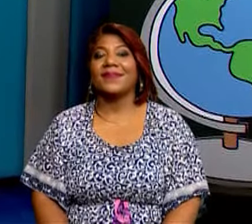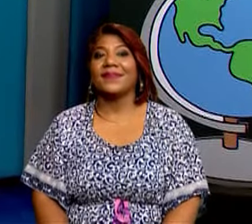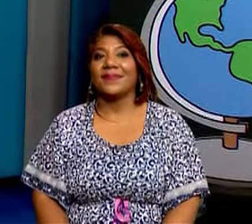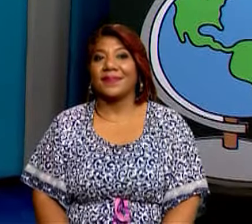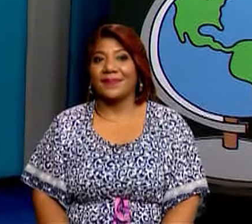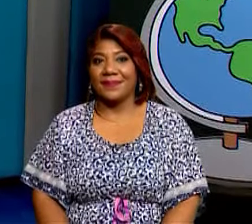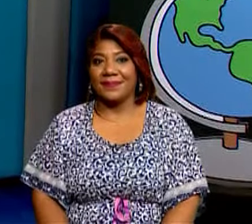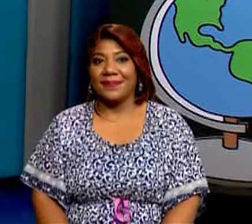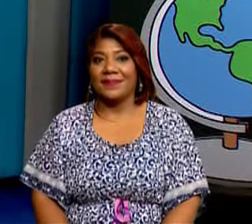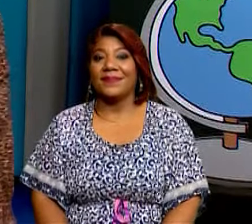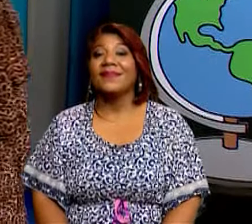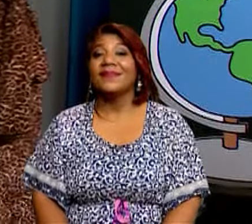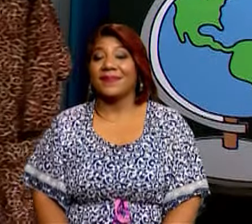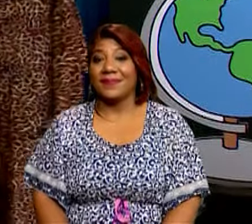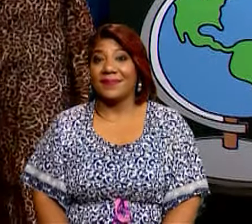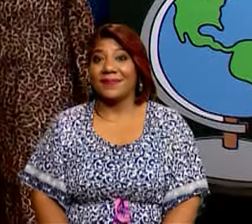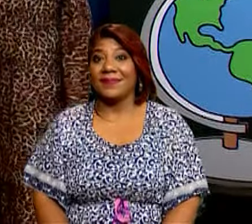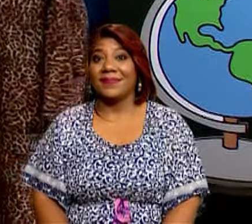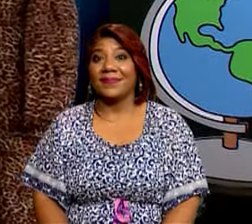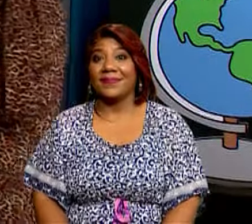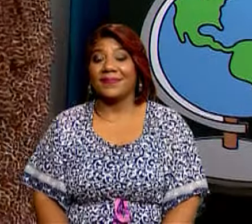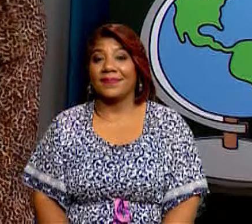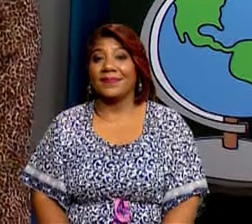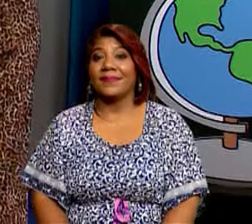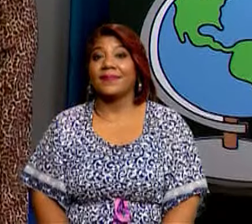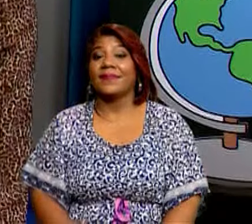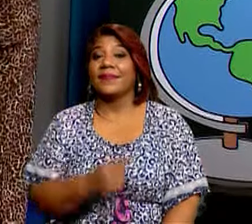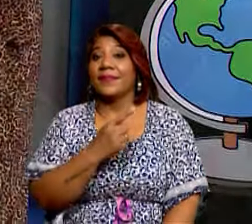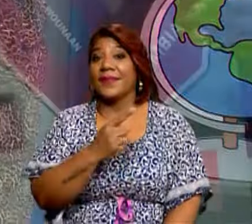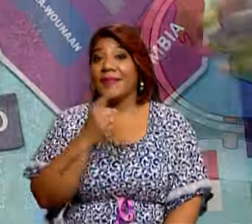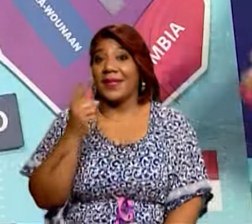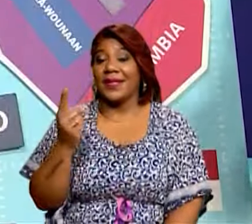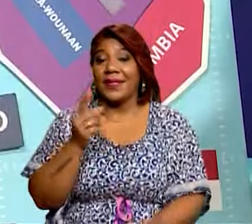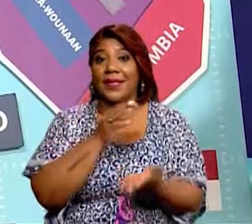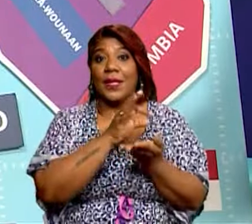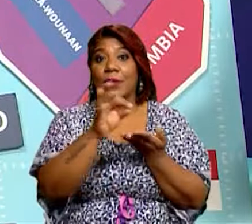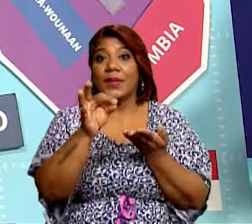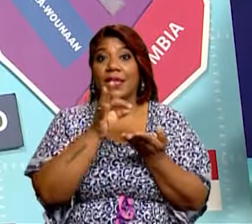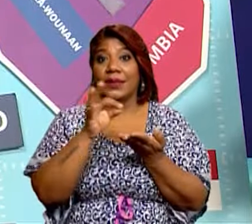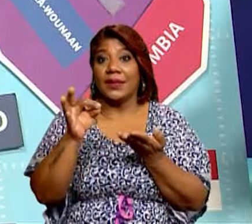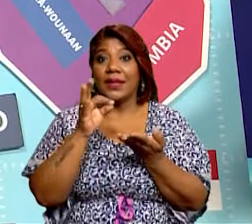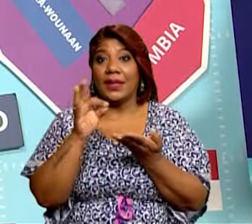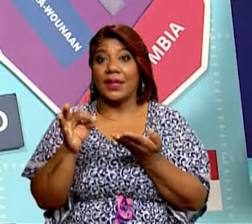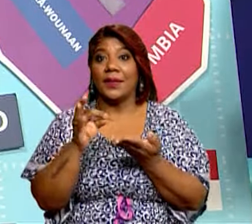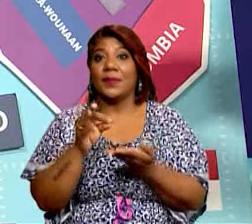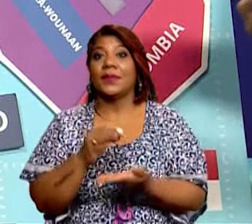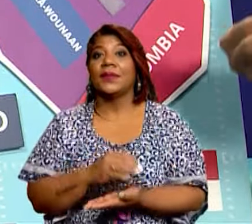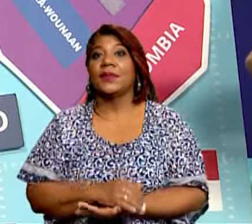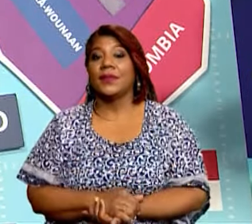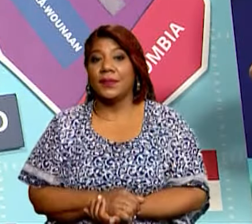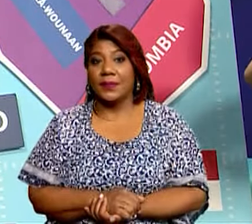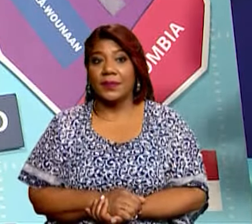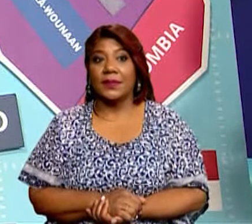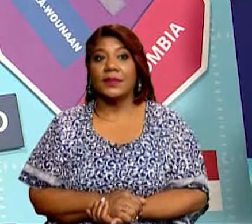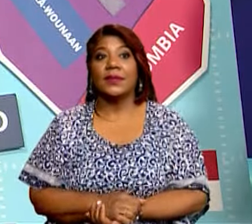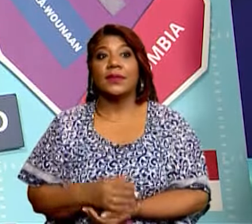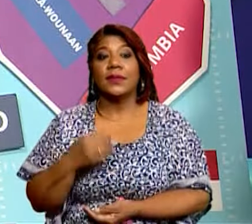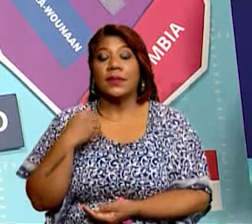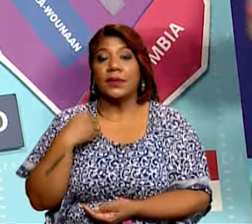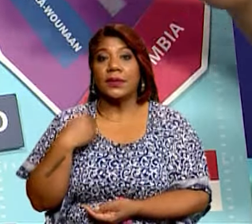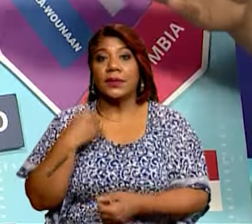bien. Estamos dando cada una de las provincias, dijimos que han hecho su trabajo